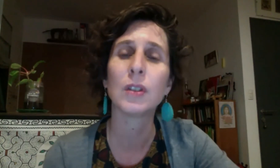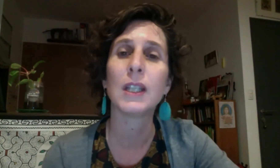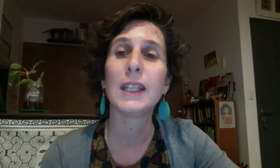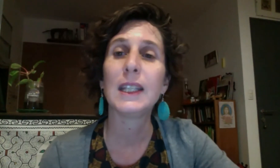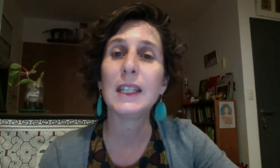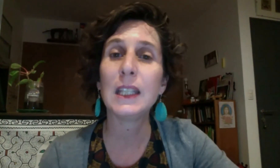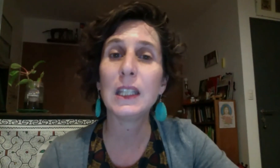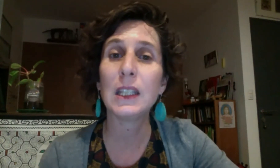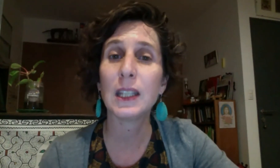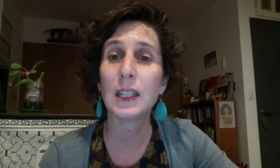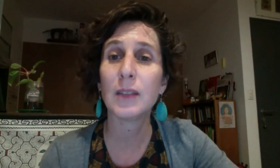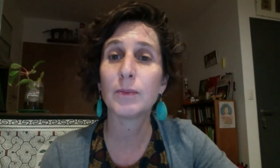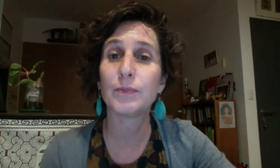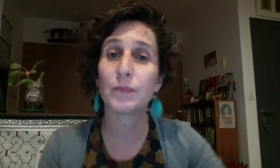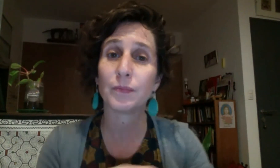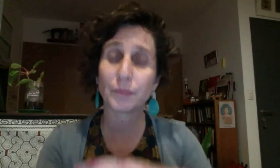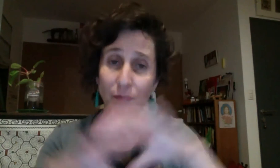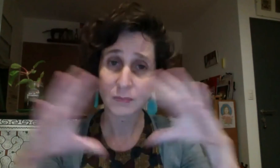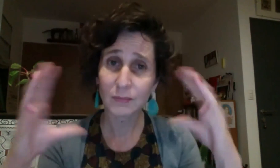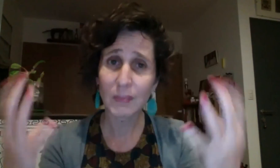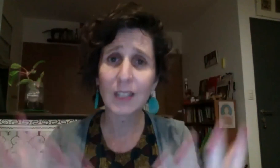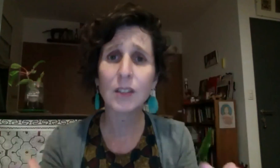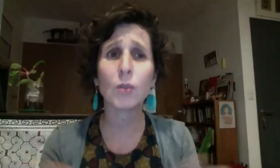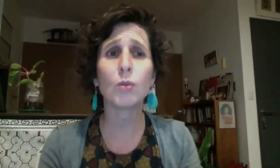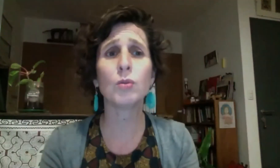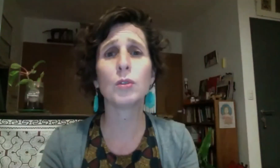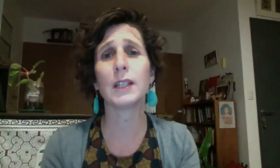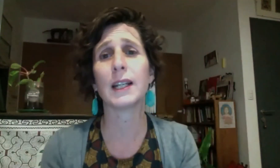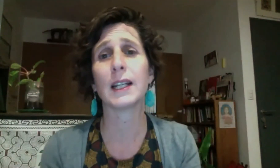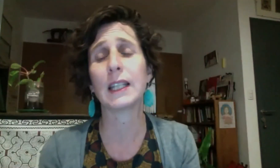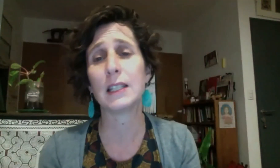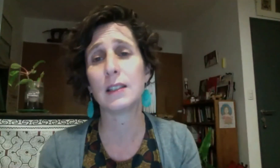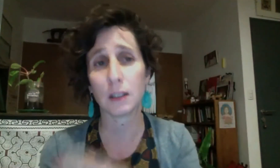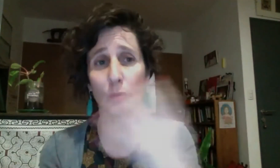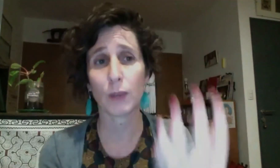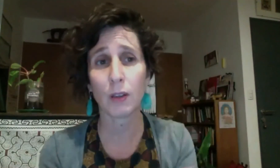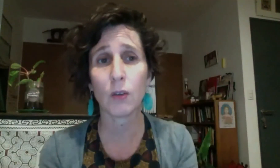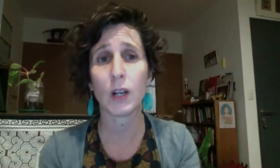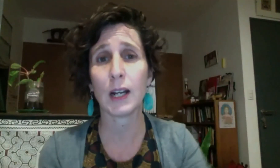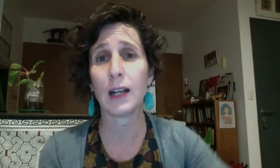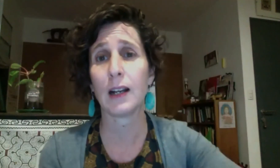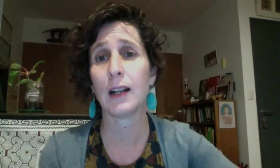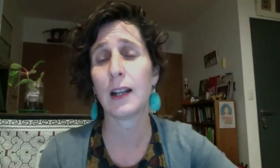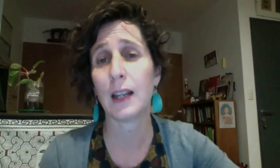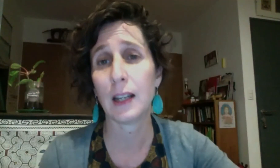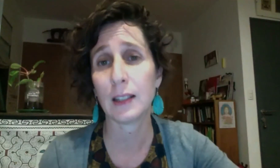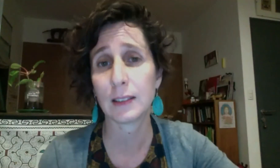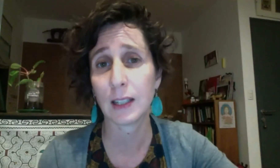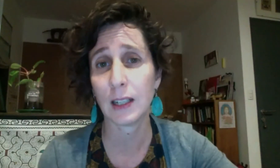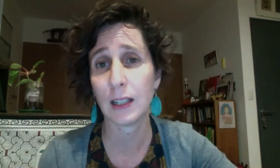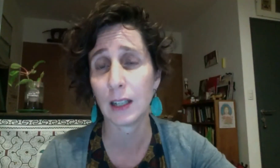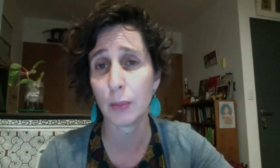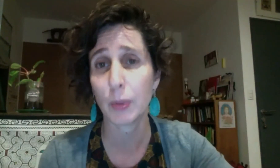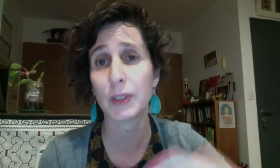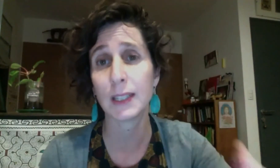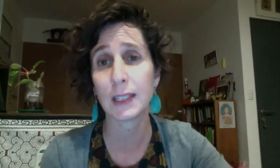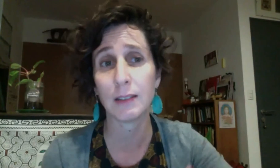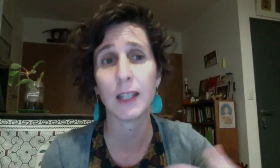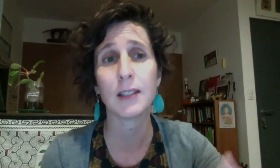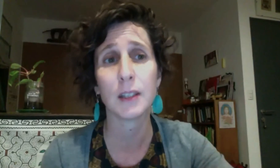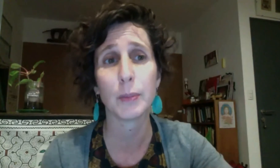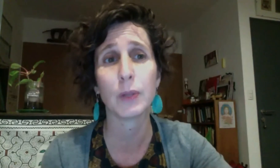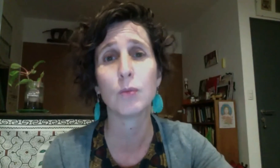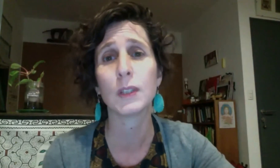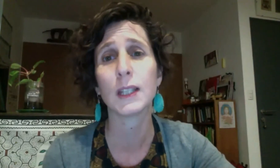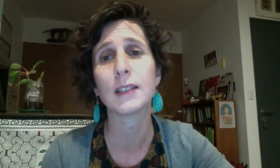¿no? Y este conjunto de características sumado a la propuesta de